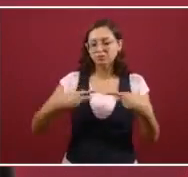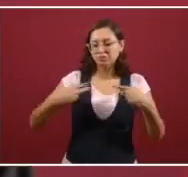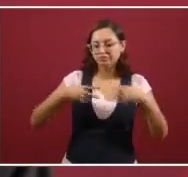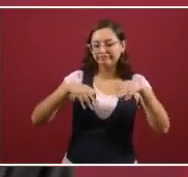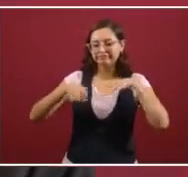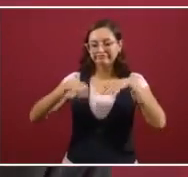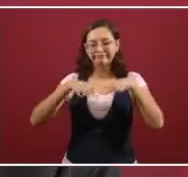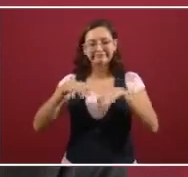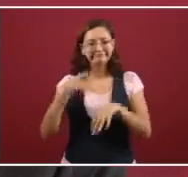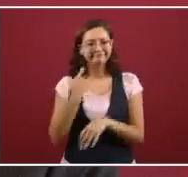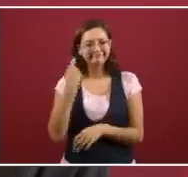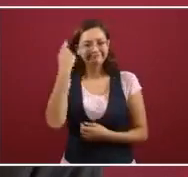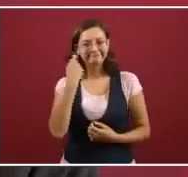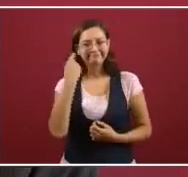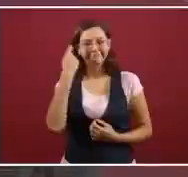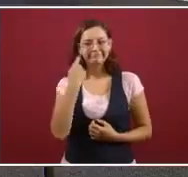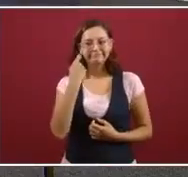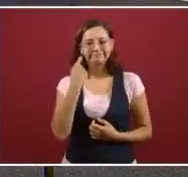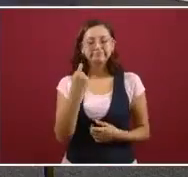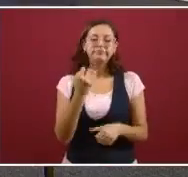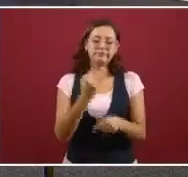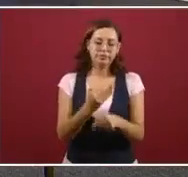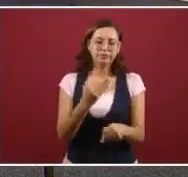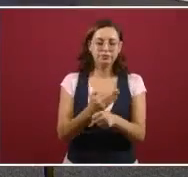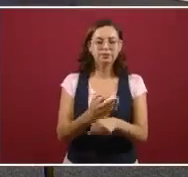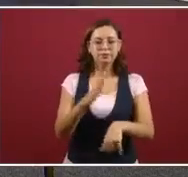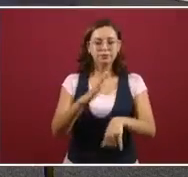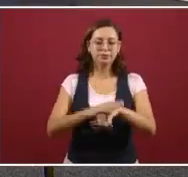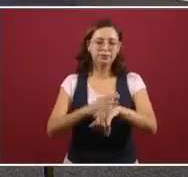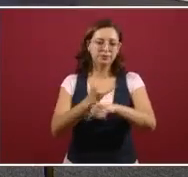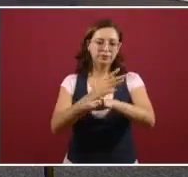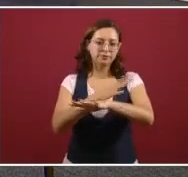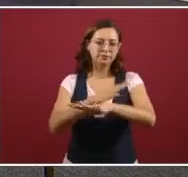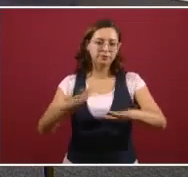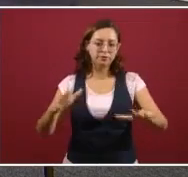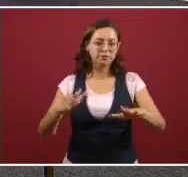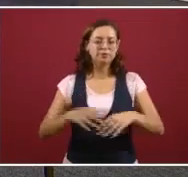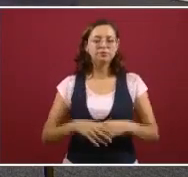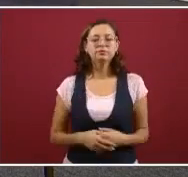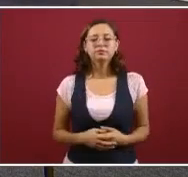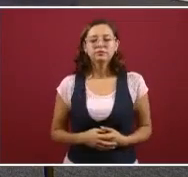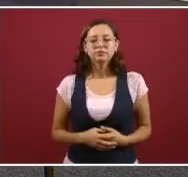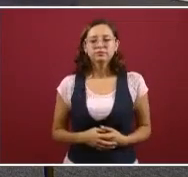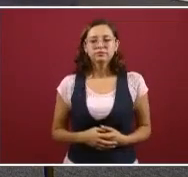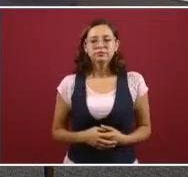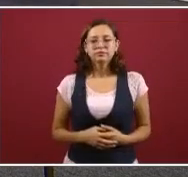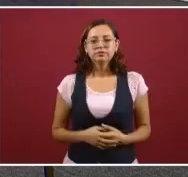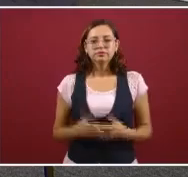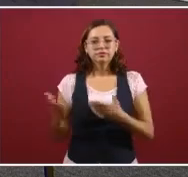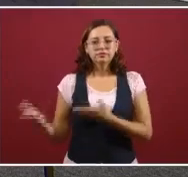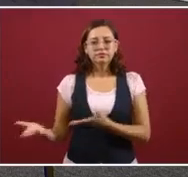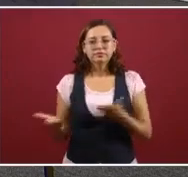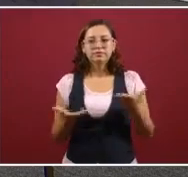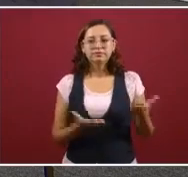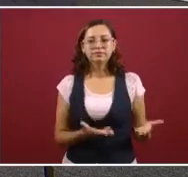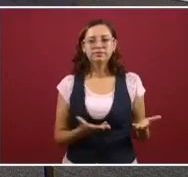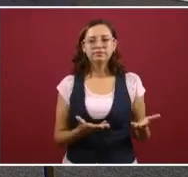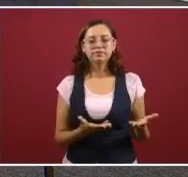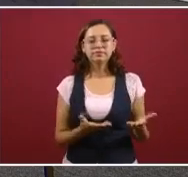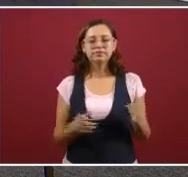que se va a informar el día de hoy, y le dejamos la